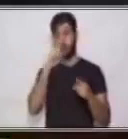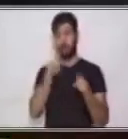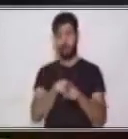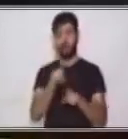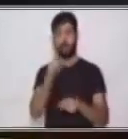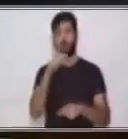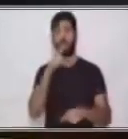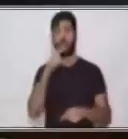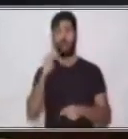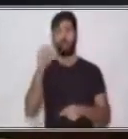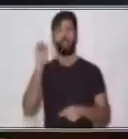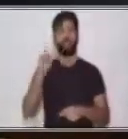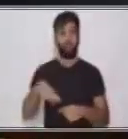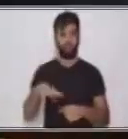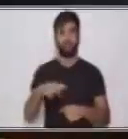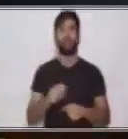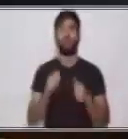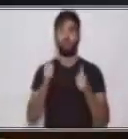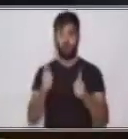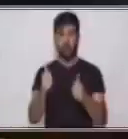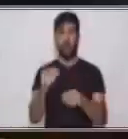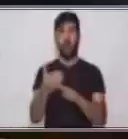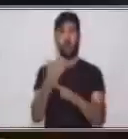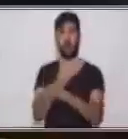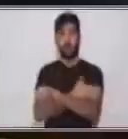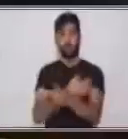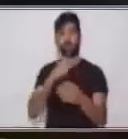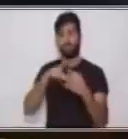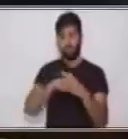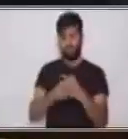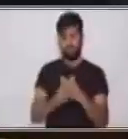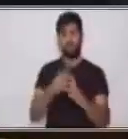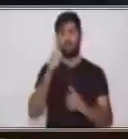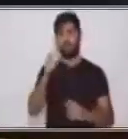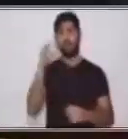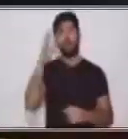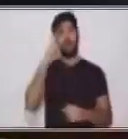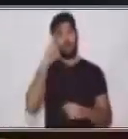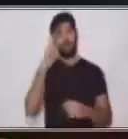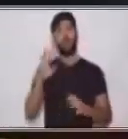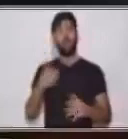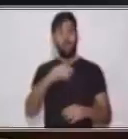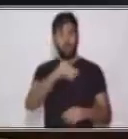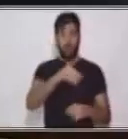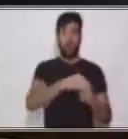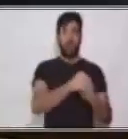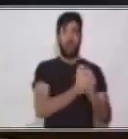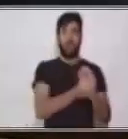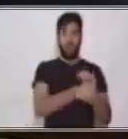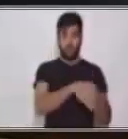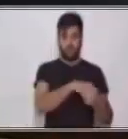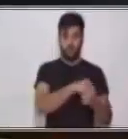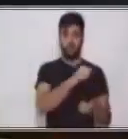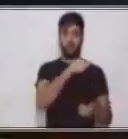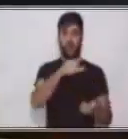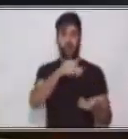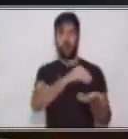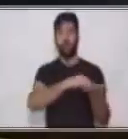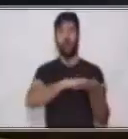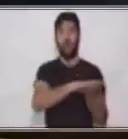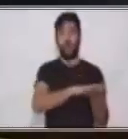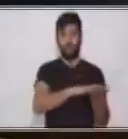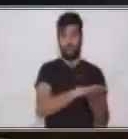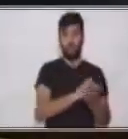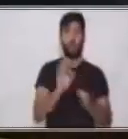habilidad lingüística. Pero antes de iniciar, les recomiendo siempre lavar sus manos constantemente con agua y con jabón, y si no,